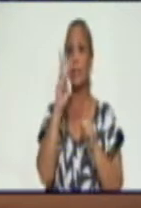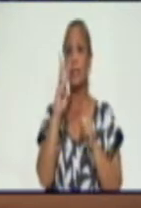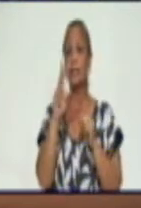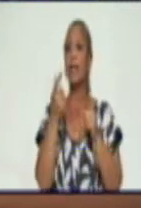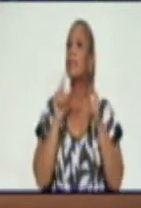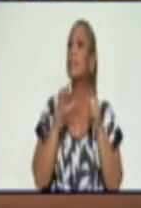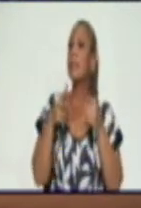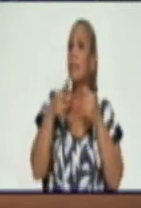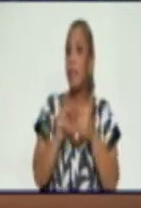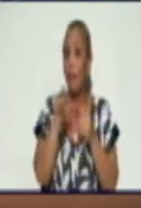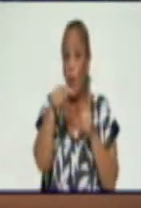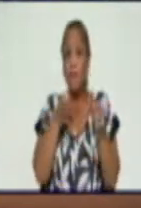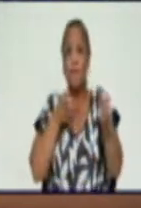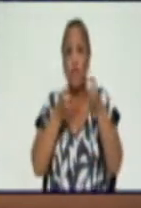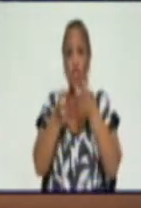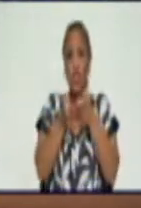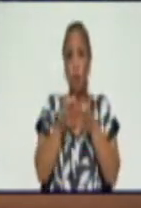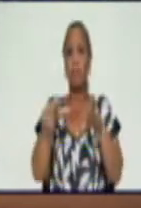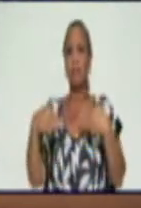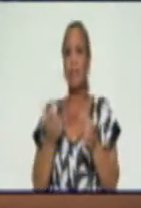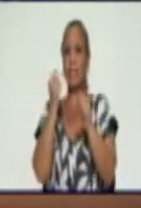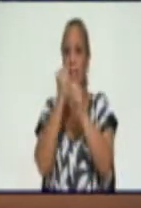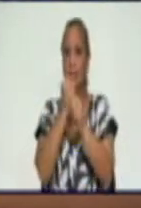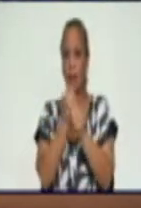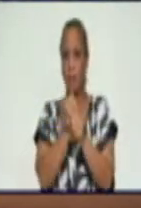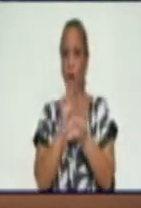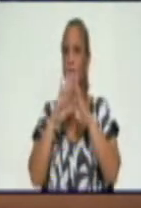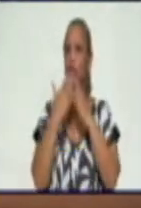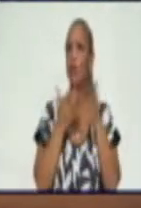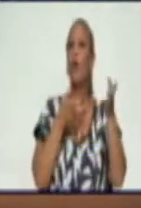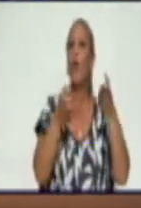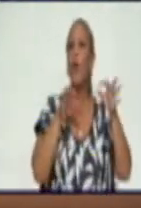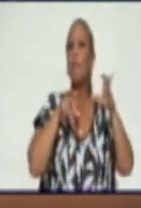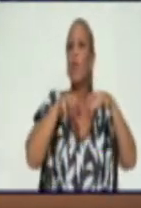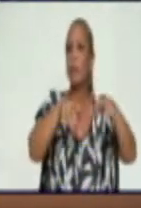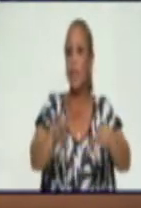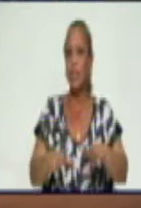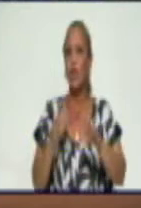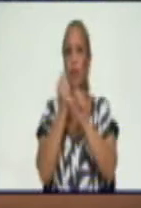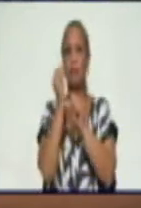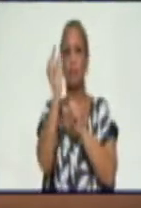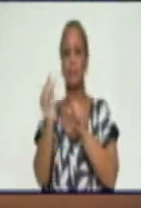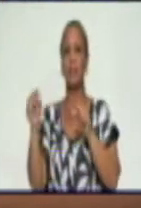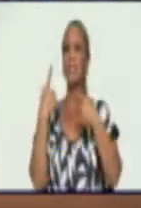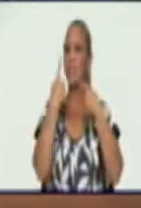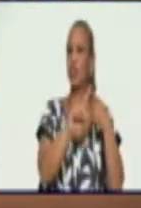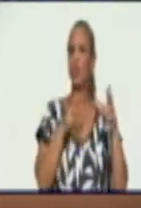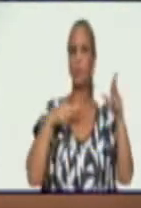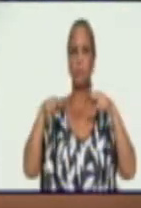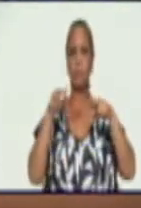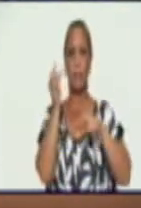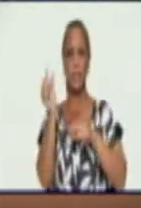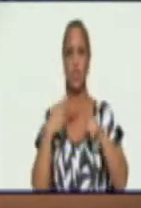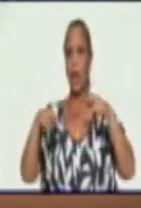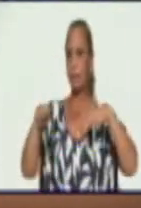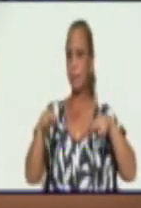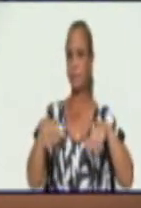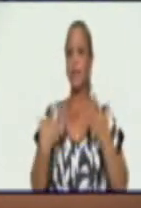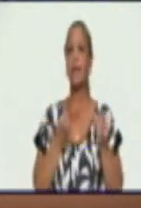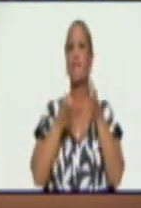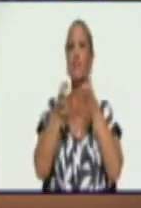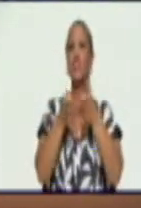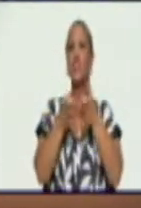función del trabajo hablaba de todo el movimiento del personal es decir trabajadores y otro personal administrativo en función